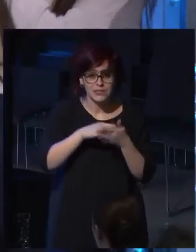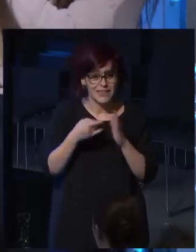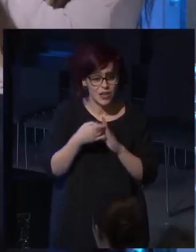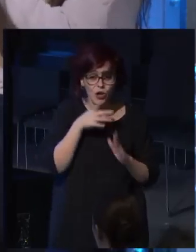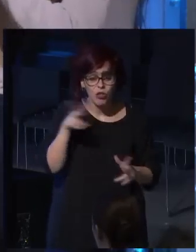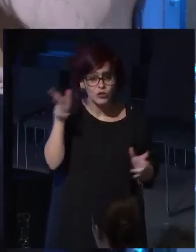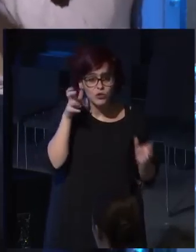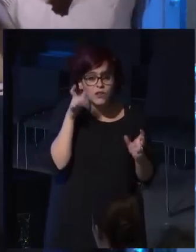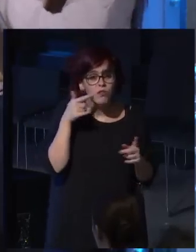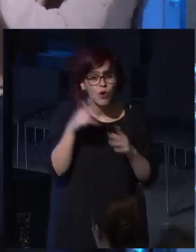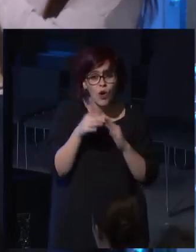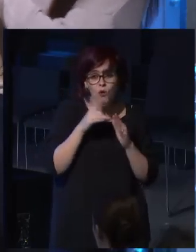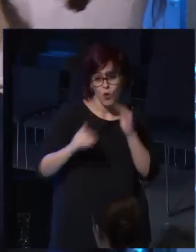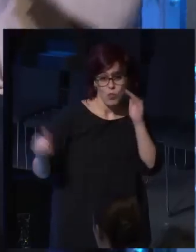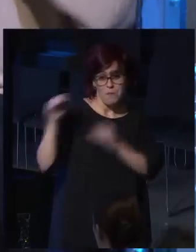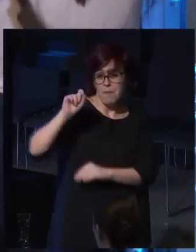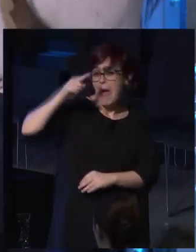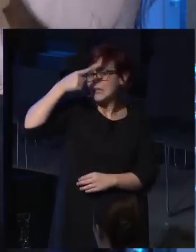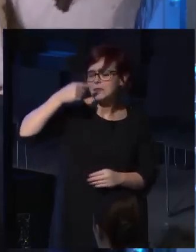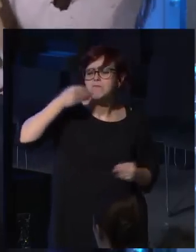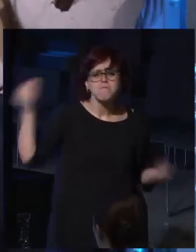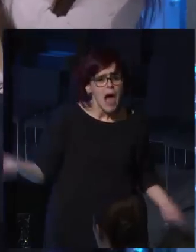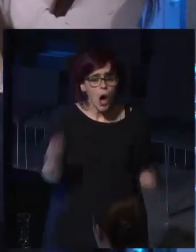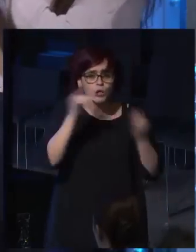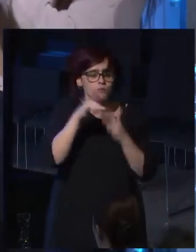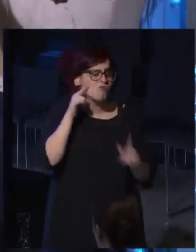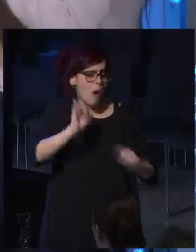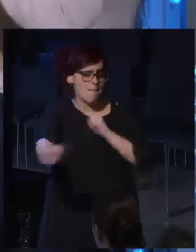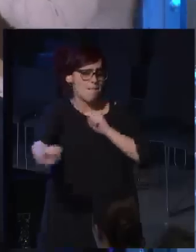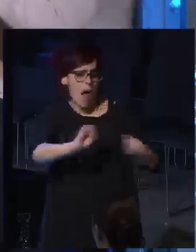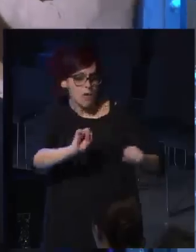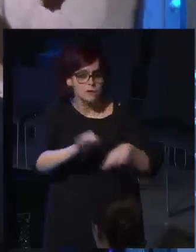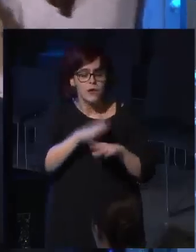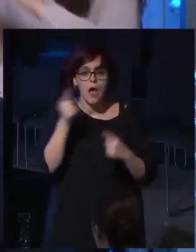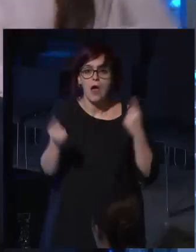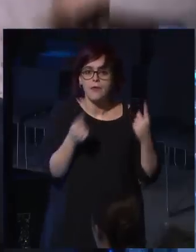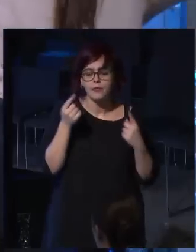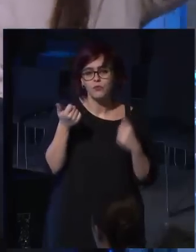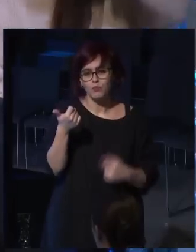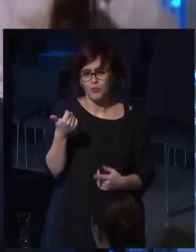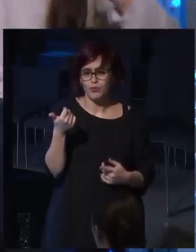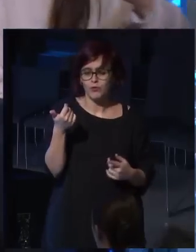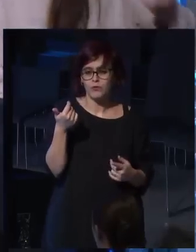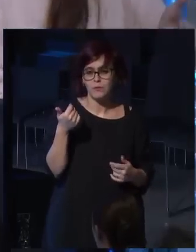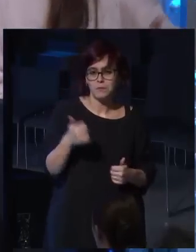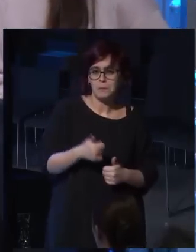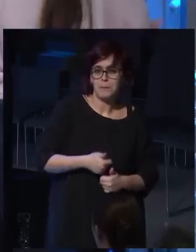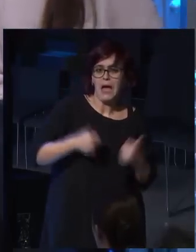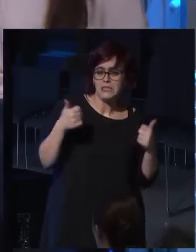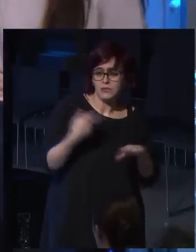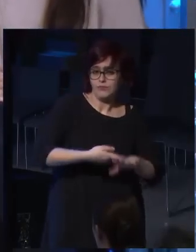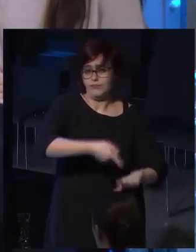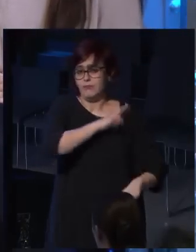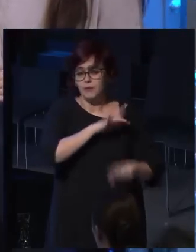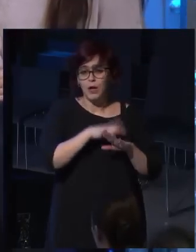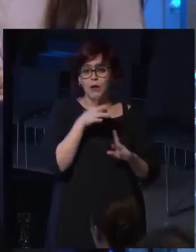sonido, siempre decimos, cuanto más alto mejor, esto que reviente. O sea, como que sí que pecamos un poco de más porque... Sí que es